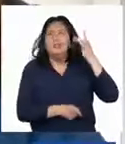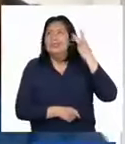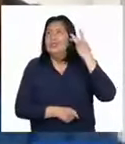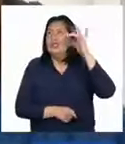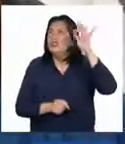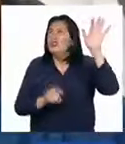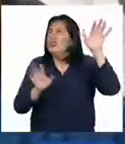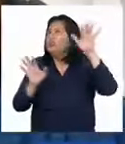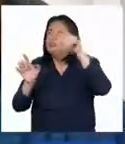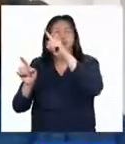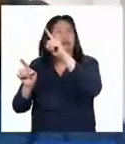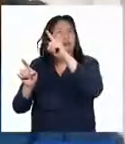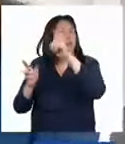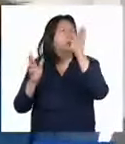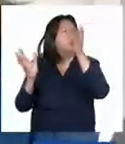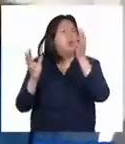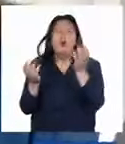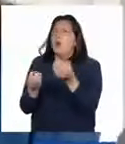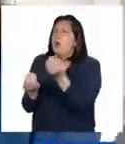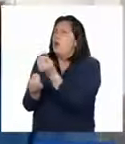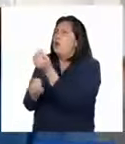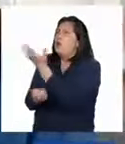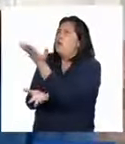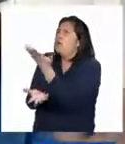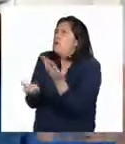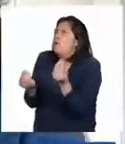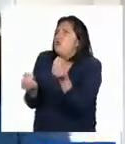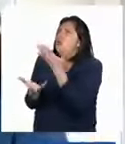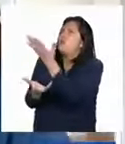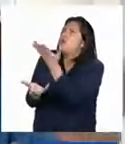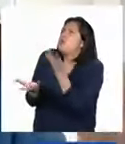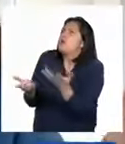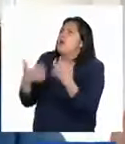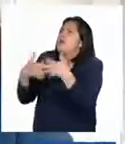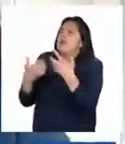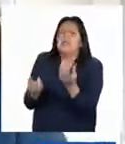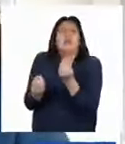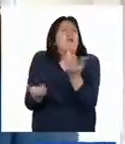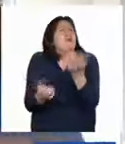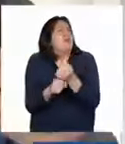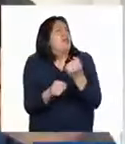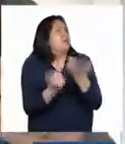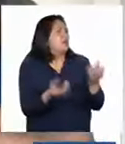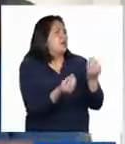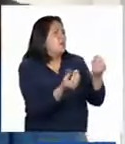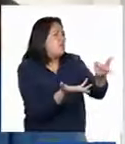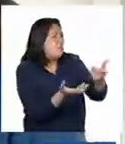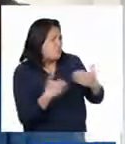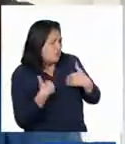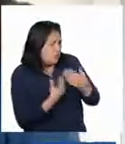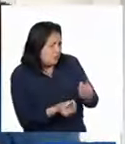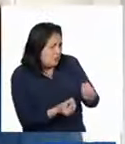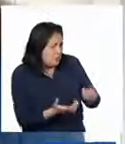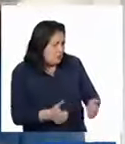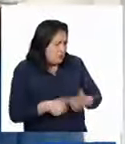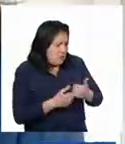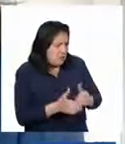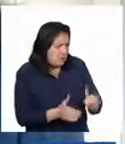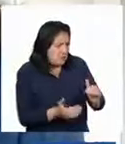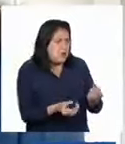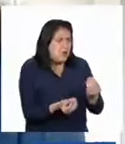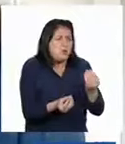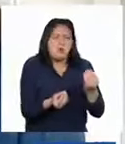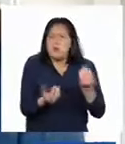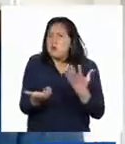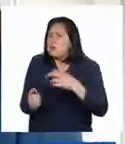vuela? ¿Cómo funcionan las cosas? ¿Cómo funcionan las máquinas? ¿Cómo funcionan los animales? ¿Cómo funciona todo a